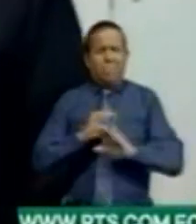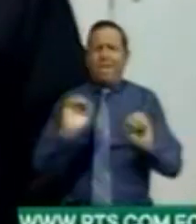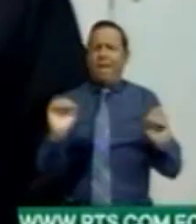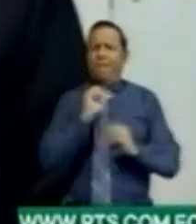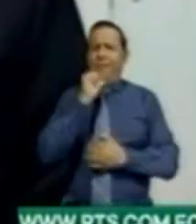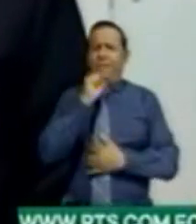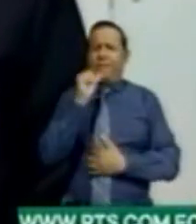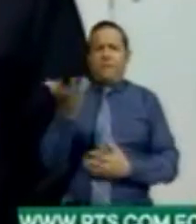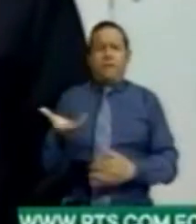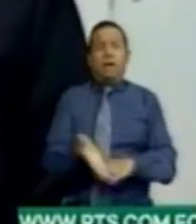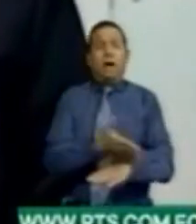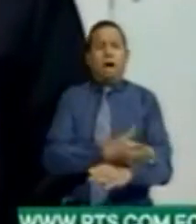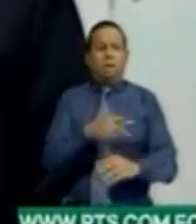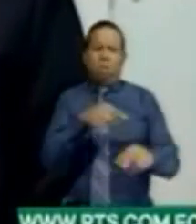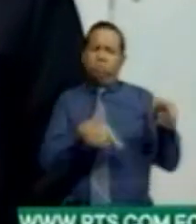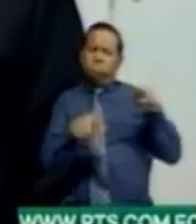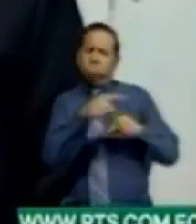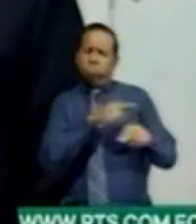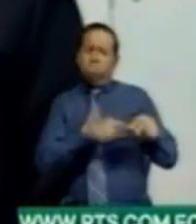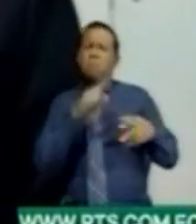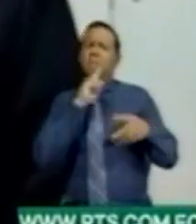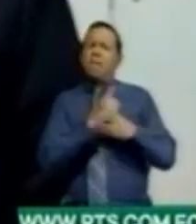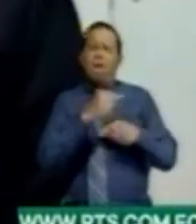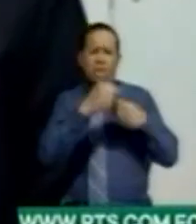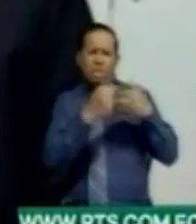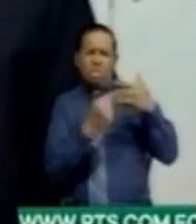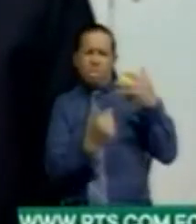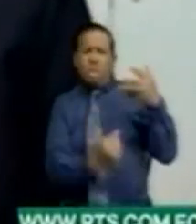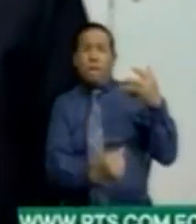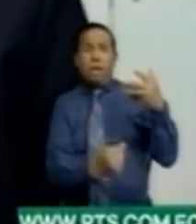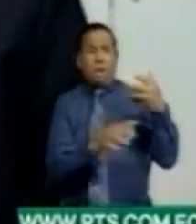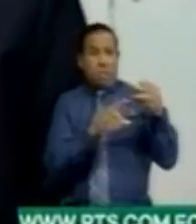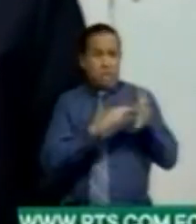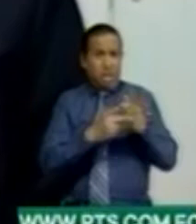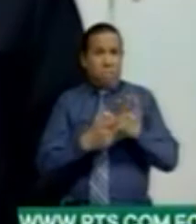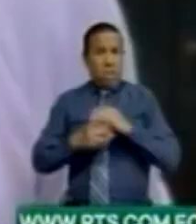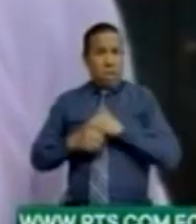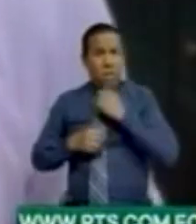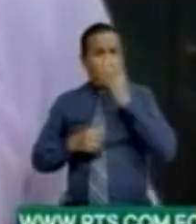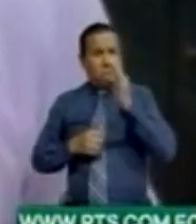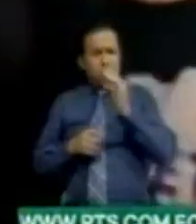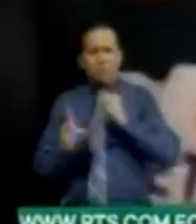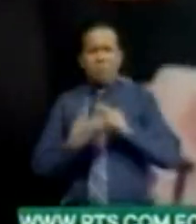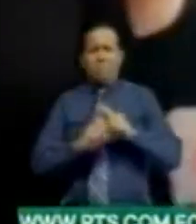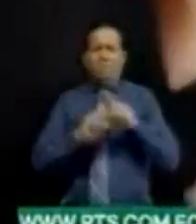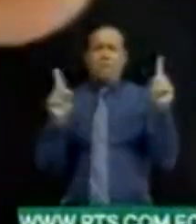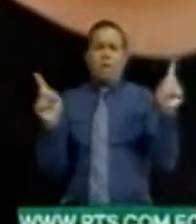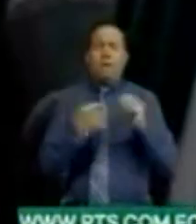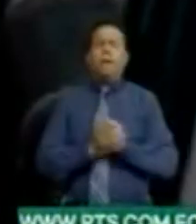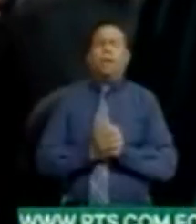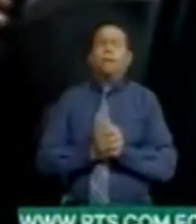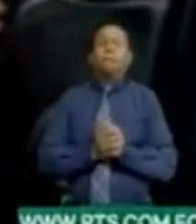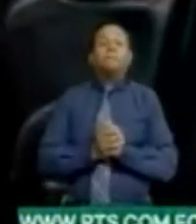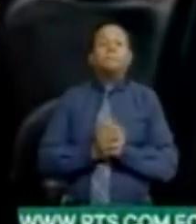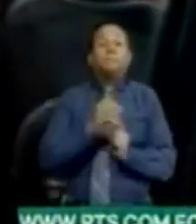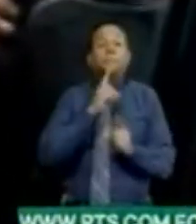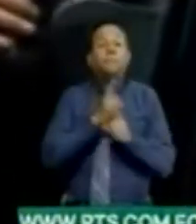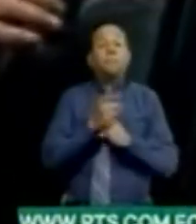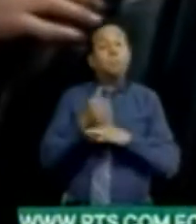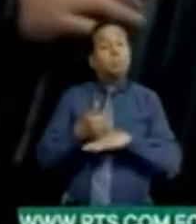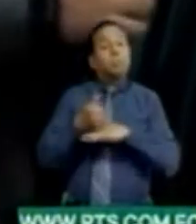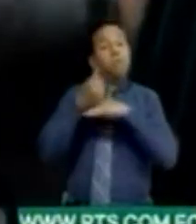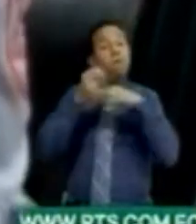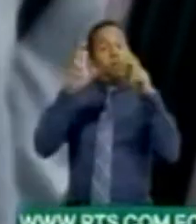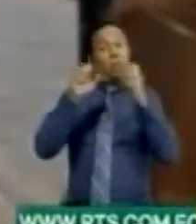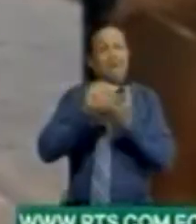que la paciente además presenta algunas otras sintomatologías y otras comorbilidad. Esta medida preventiva, tomada por las autoridades de la